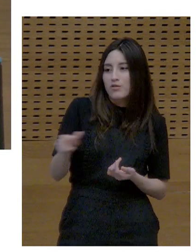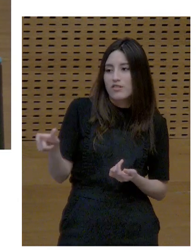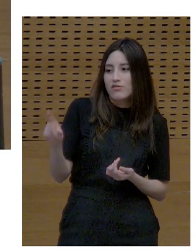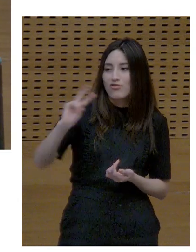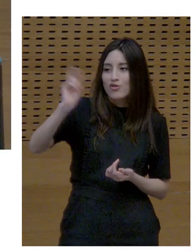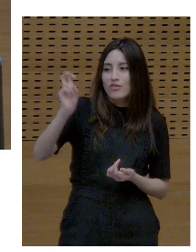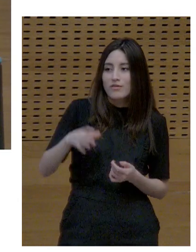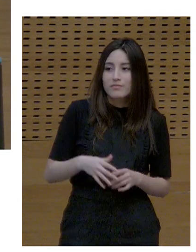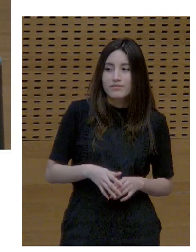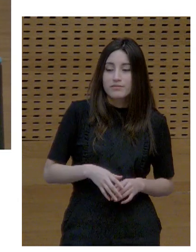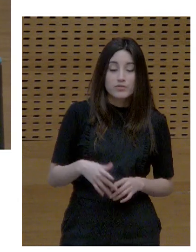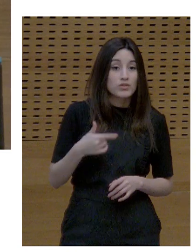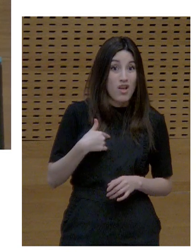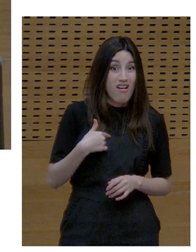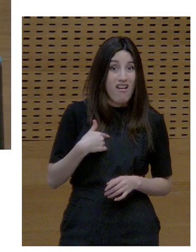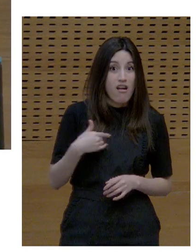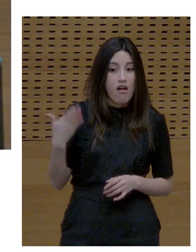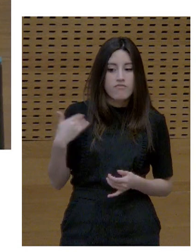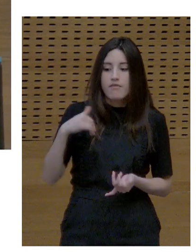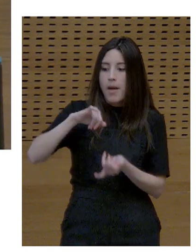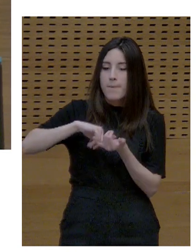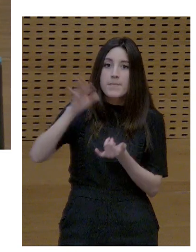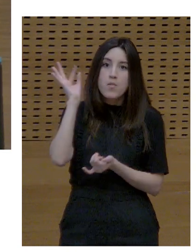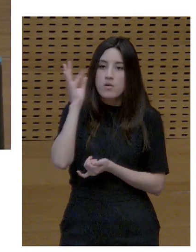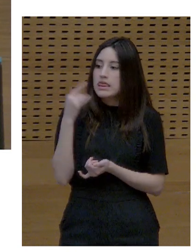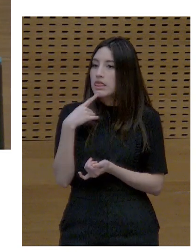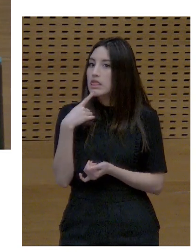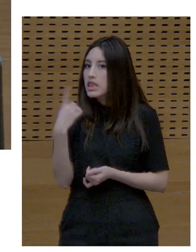Bueno, yo le decía a mi mujer un